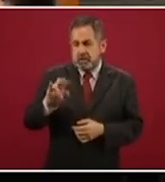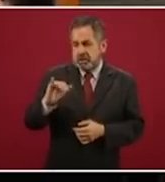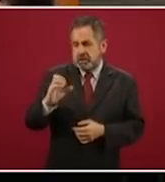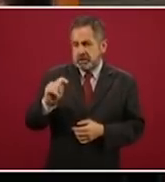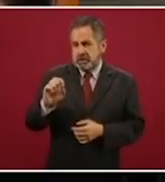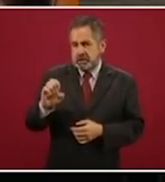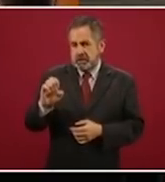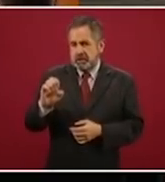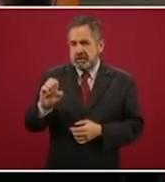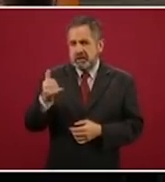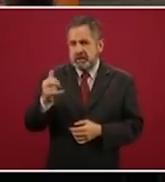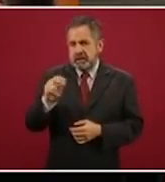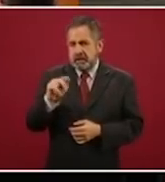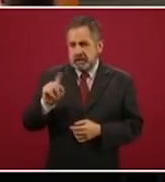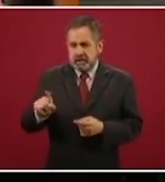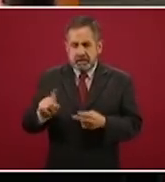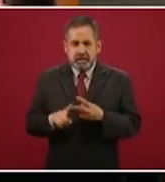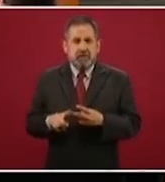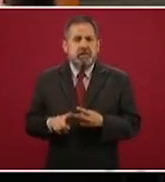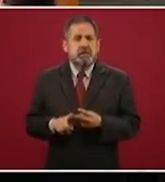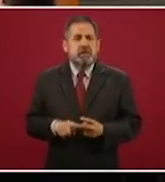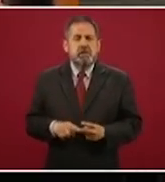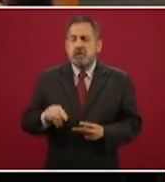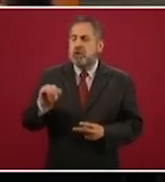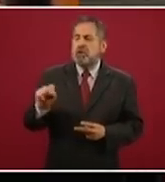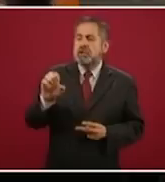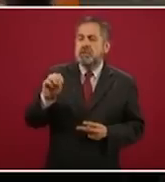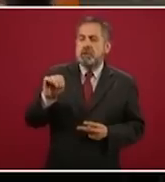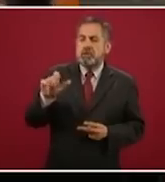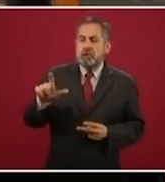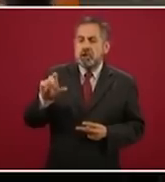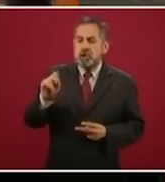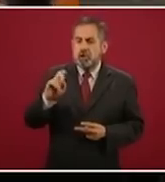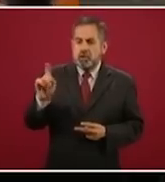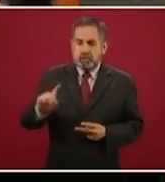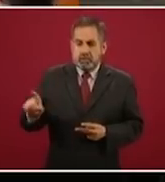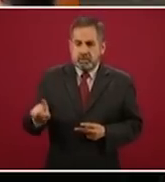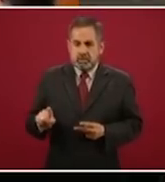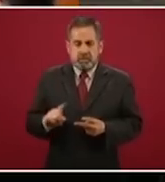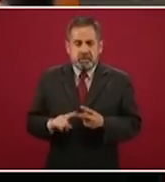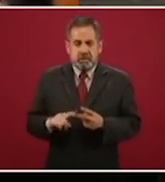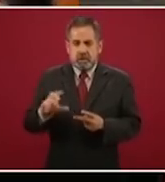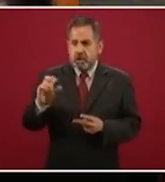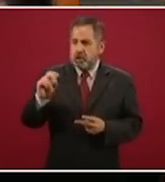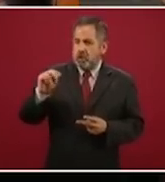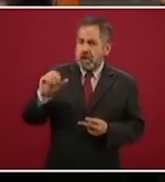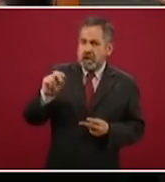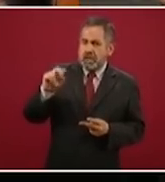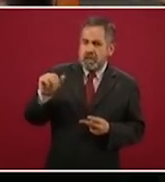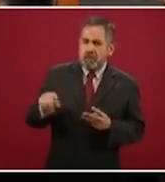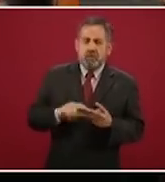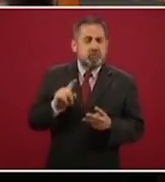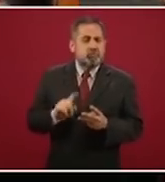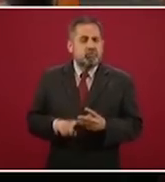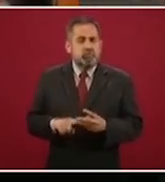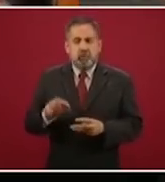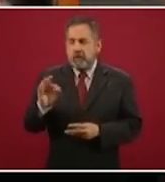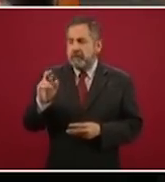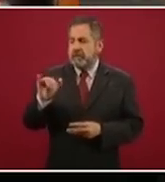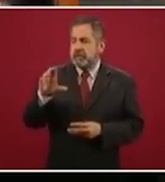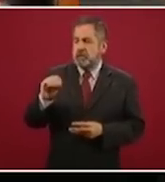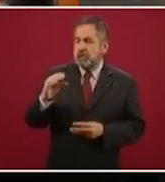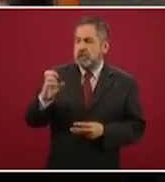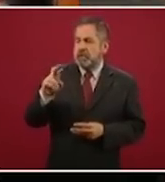Yáñez de Lantad, José Manuel López Campos de Concanaco Servitur,